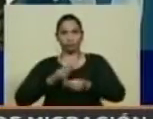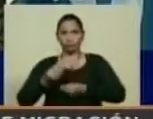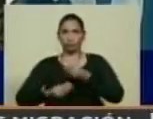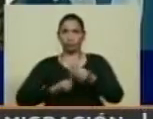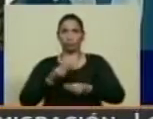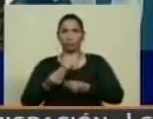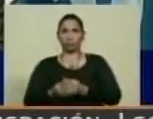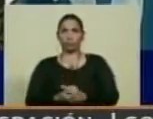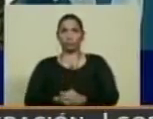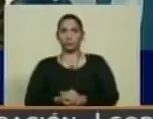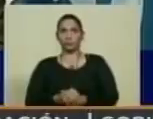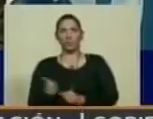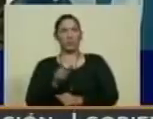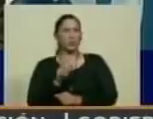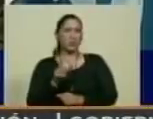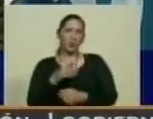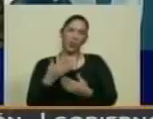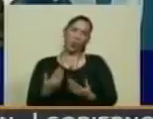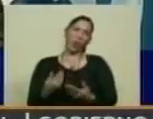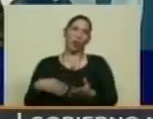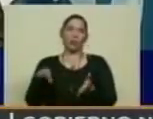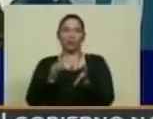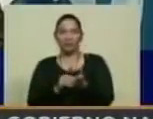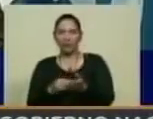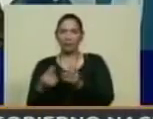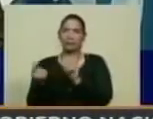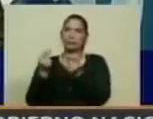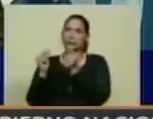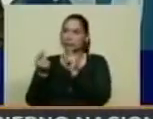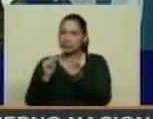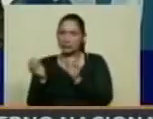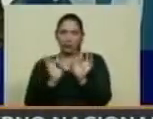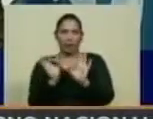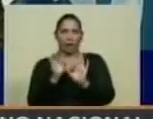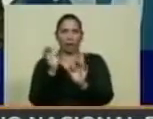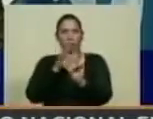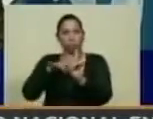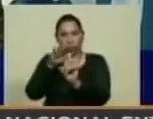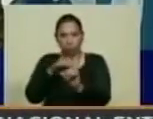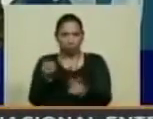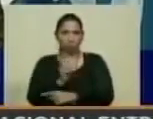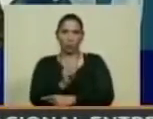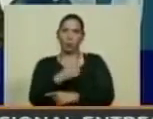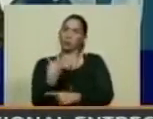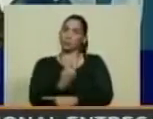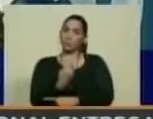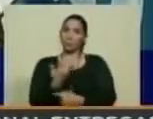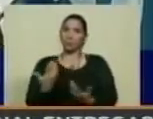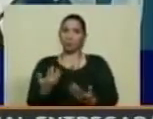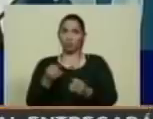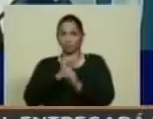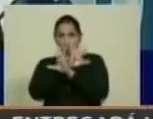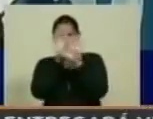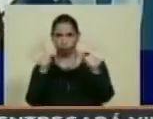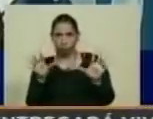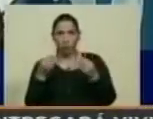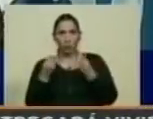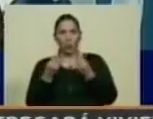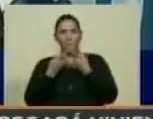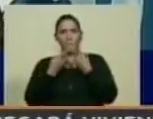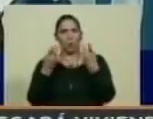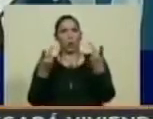para no caer en el dimi direte de especulaciones con nadie, no. Simplemente es lanzar las